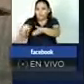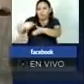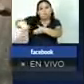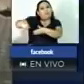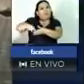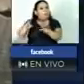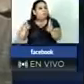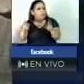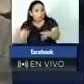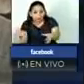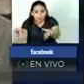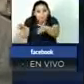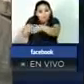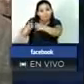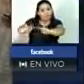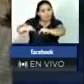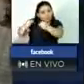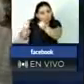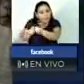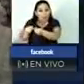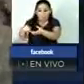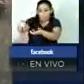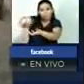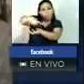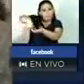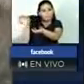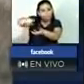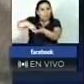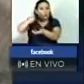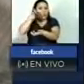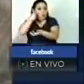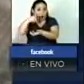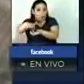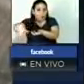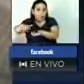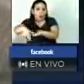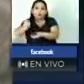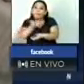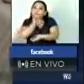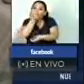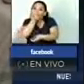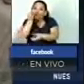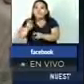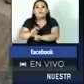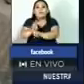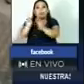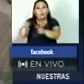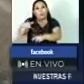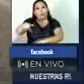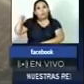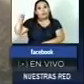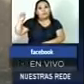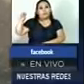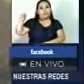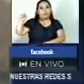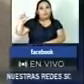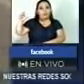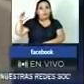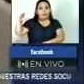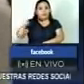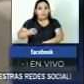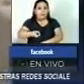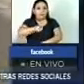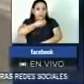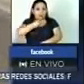delitos como organizaciones terroristas. La mayoría operaba en Zacatecoluca y San Juan Nonualco. Christopher